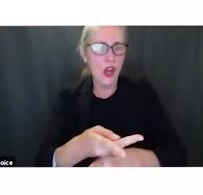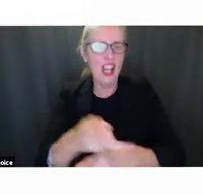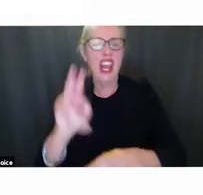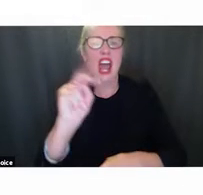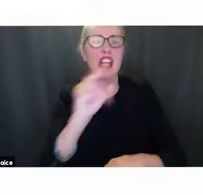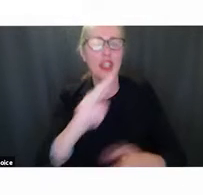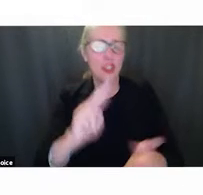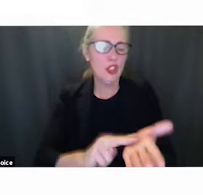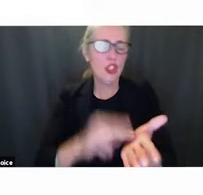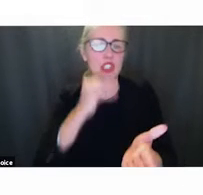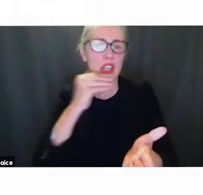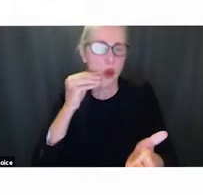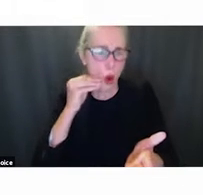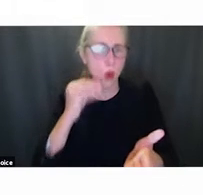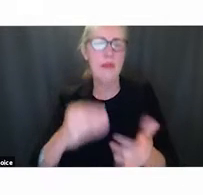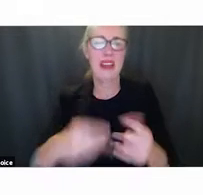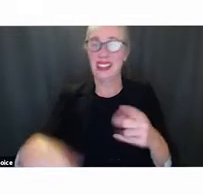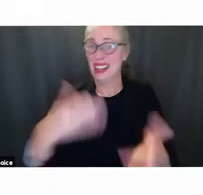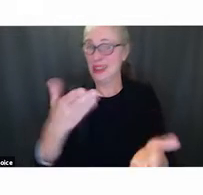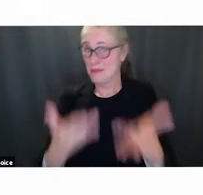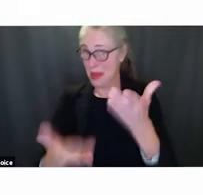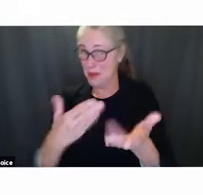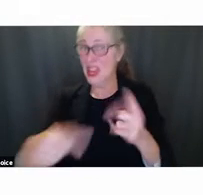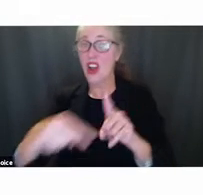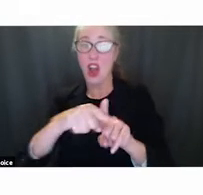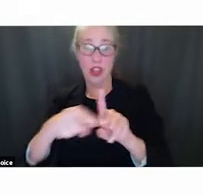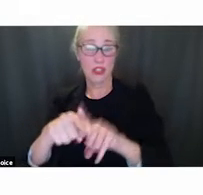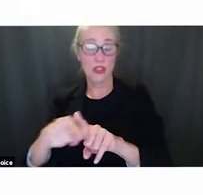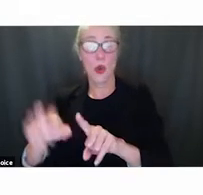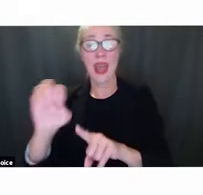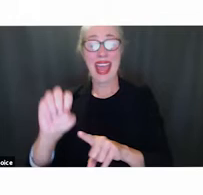Existen especulaciones de que los educadores